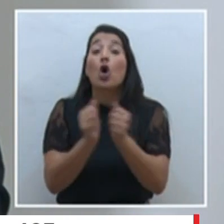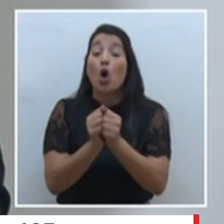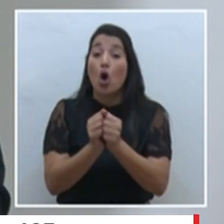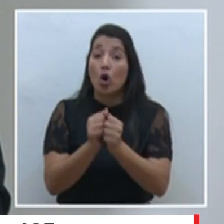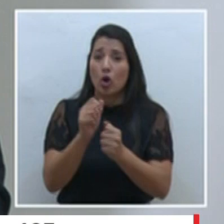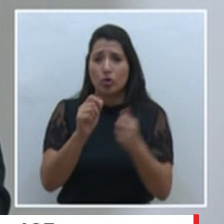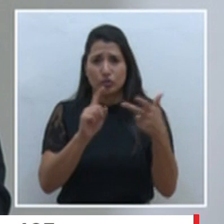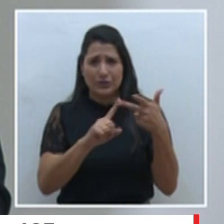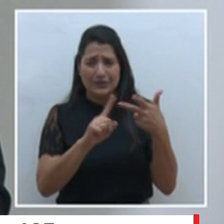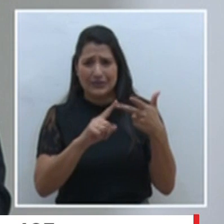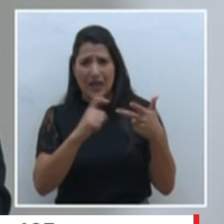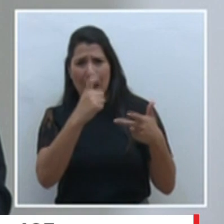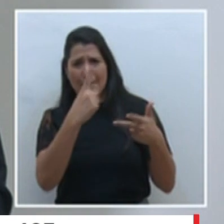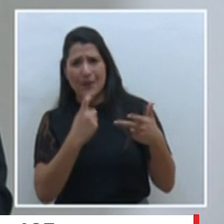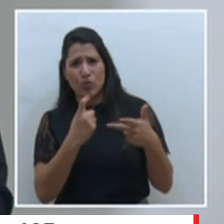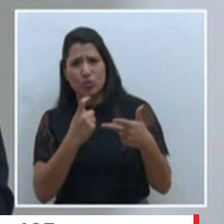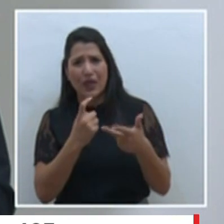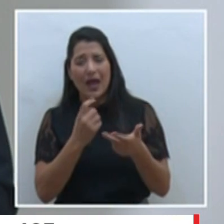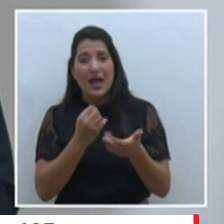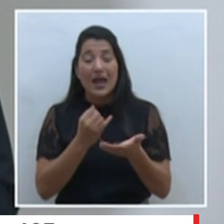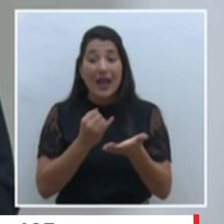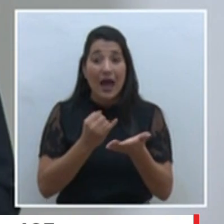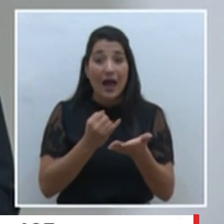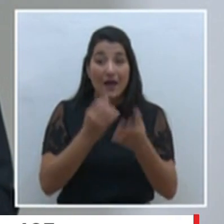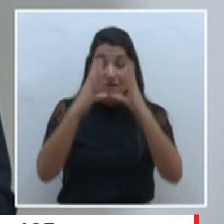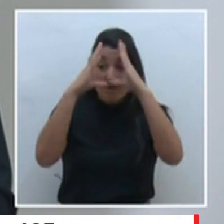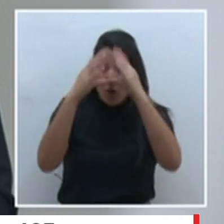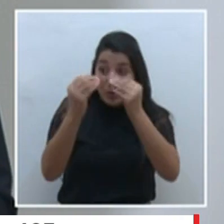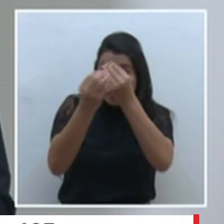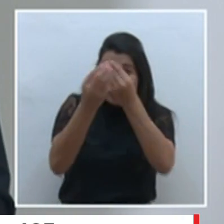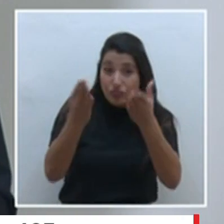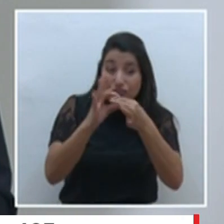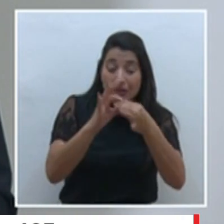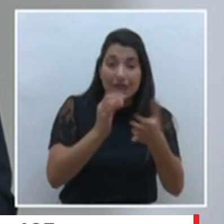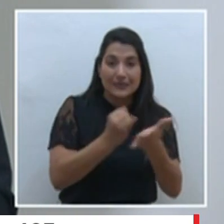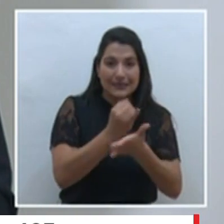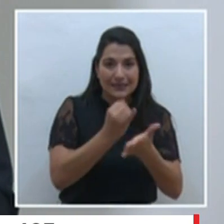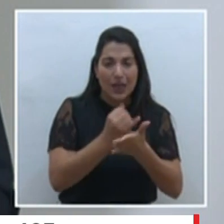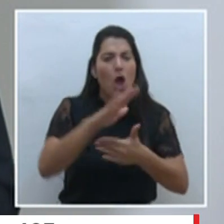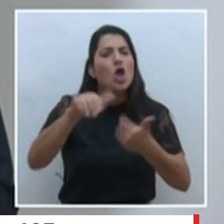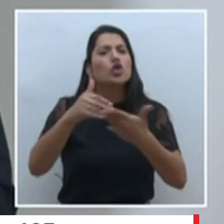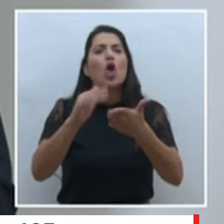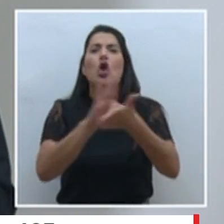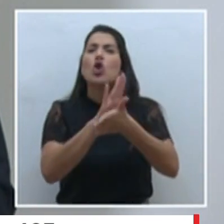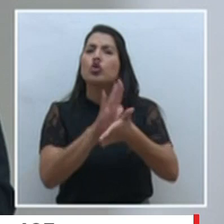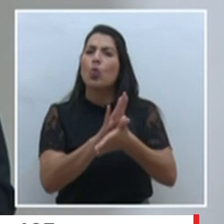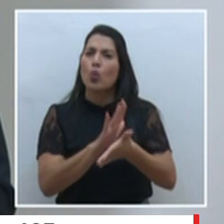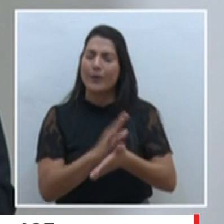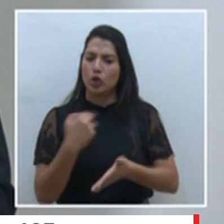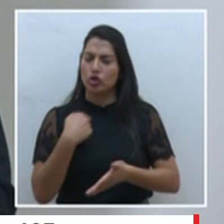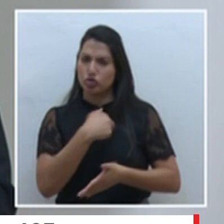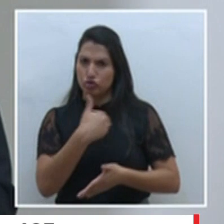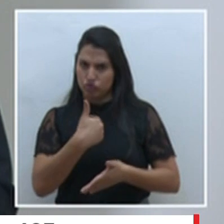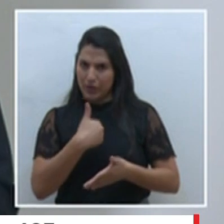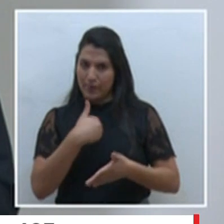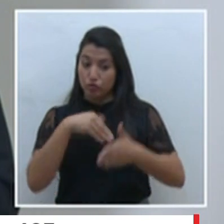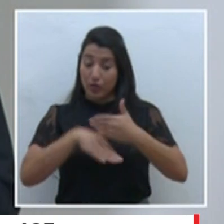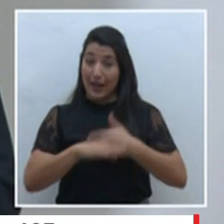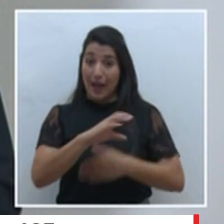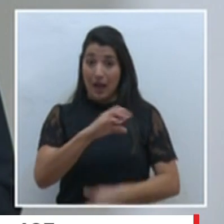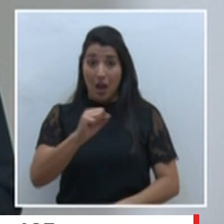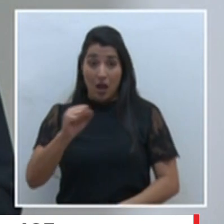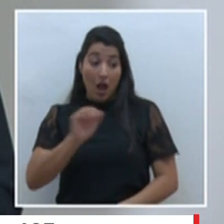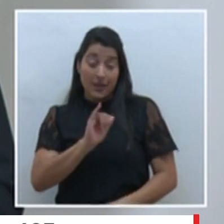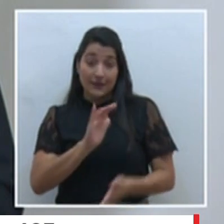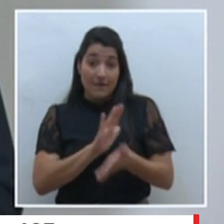pregunta del informe de las investigaciones, todos los documentos que nosotros tenemos a nivel institucional son documentos públicos. Si ustedes